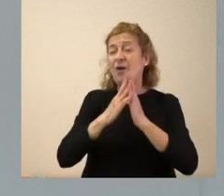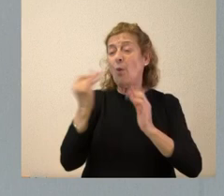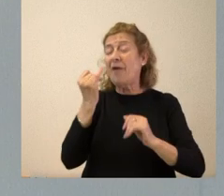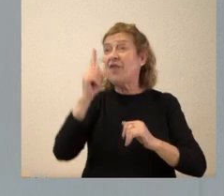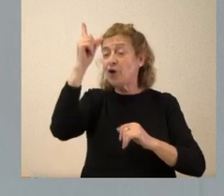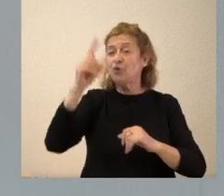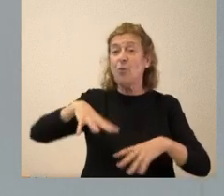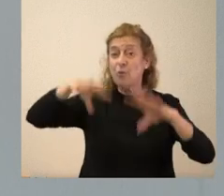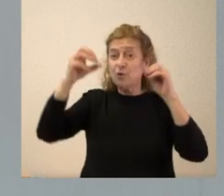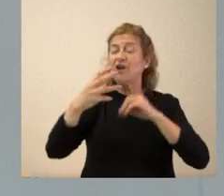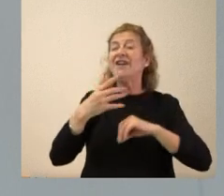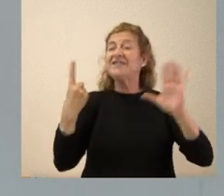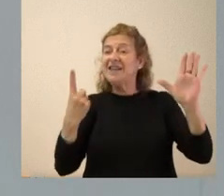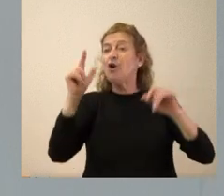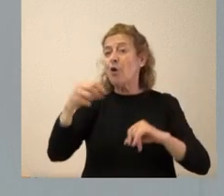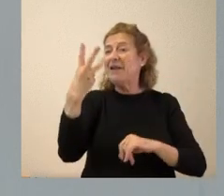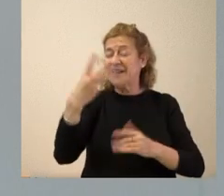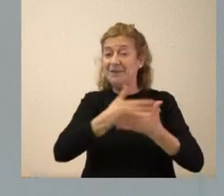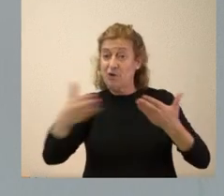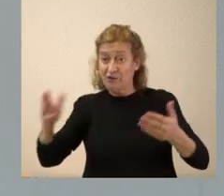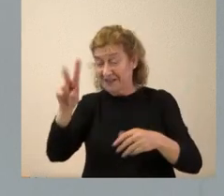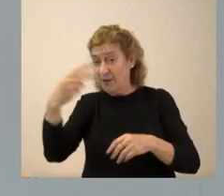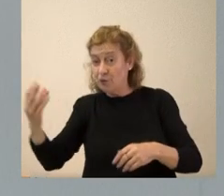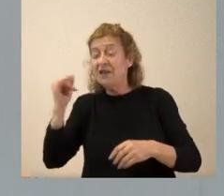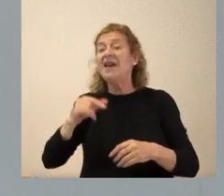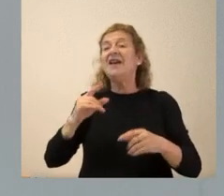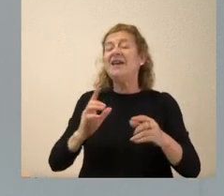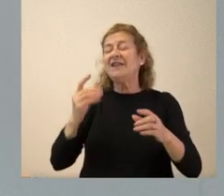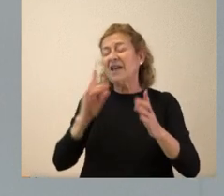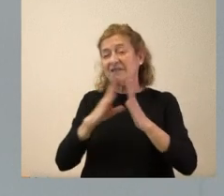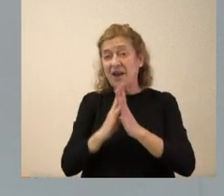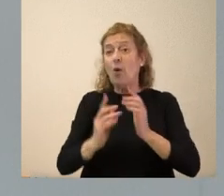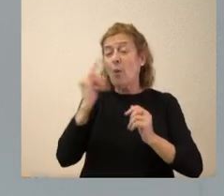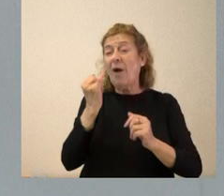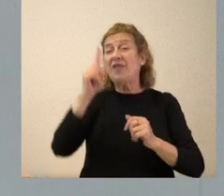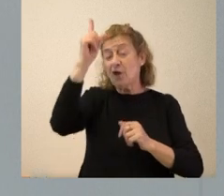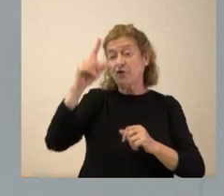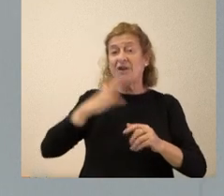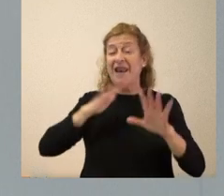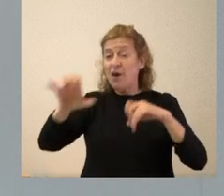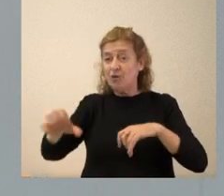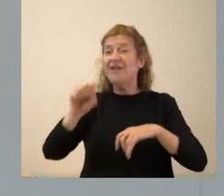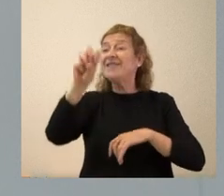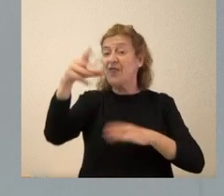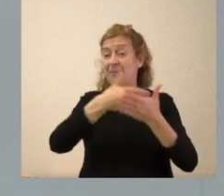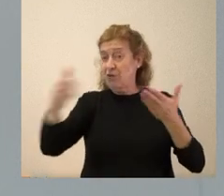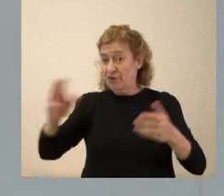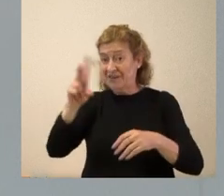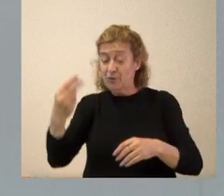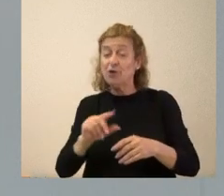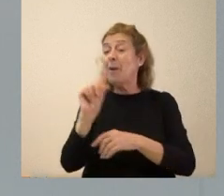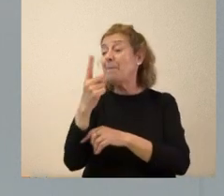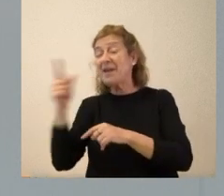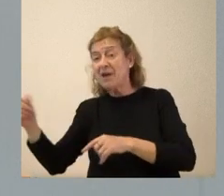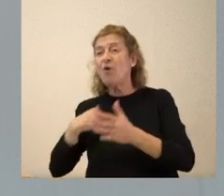6,3 millones de euros y para el hospital de San Juan de Dios en León 13 millones de euros en el primero hablamos de